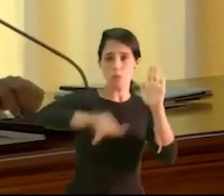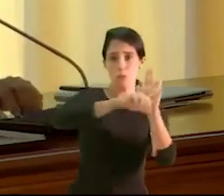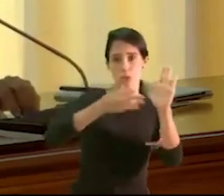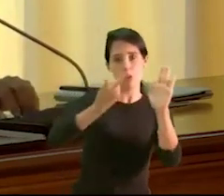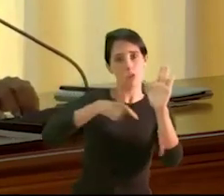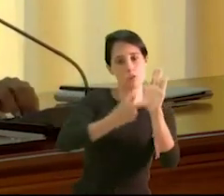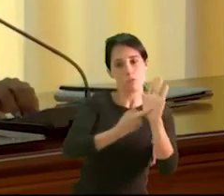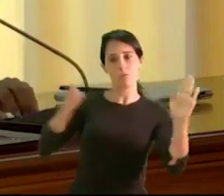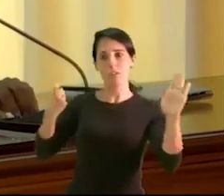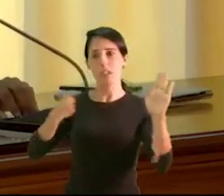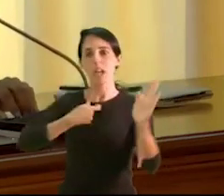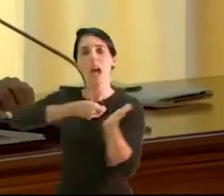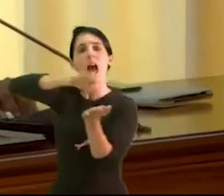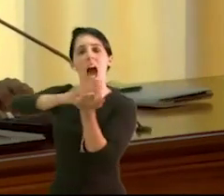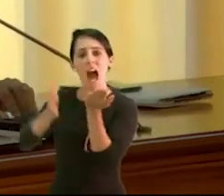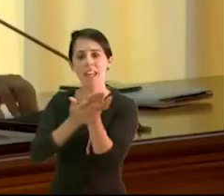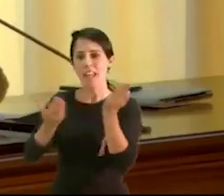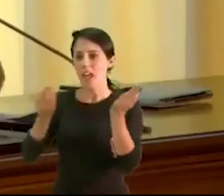conste en acta todo lo que he dicho.